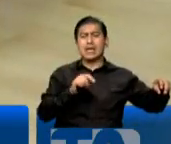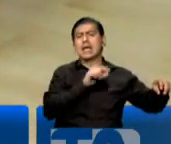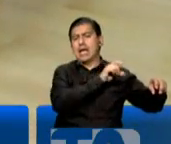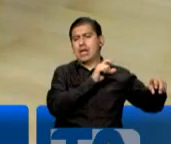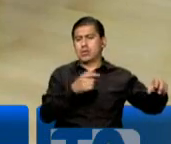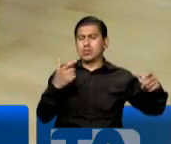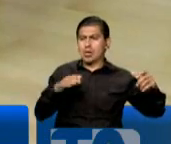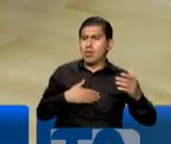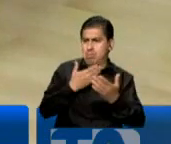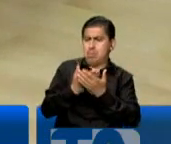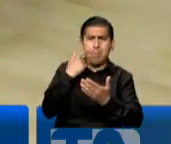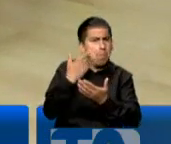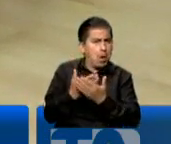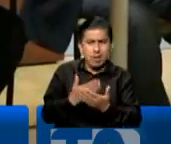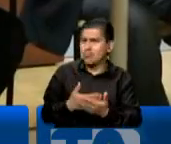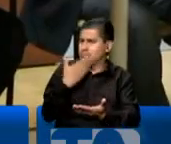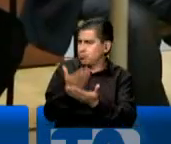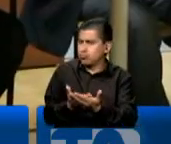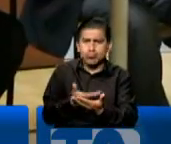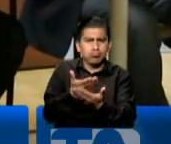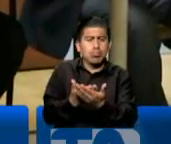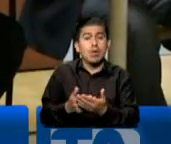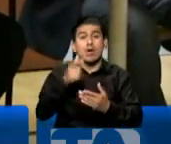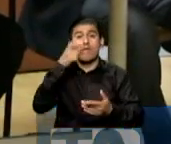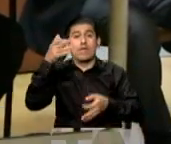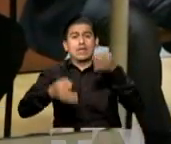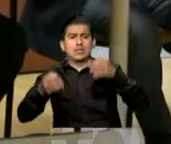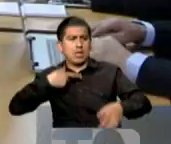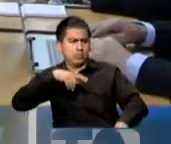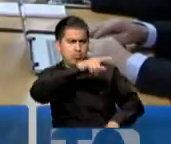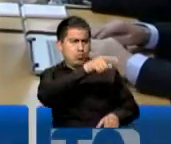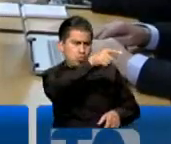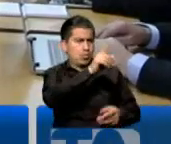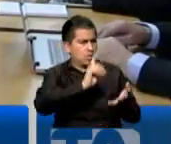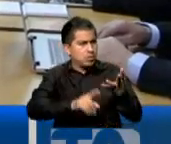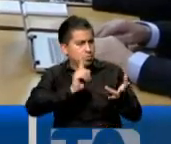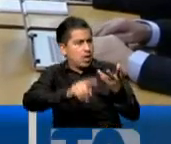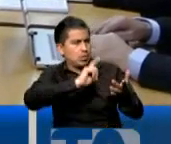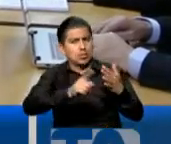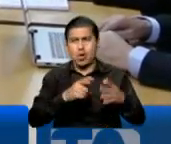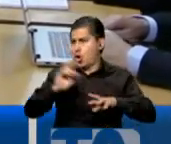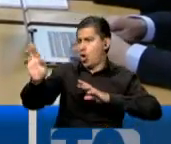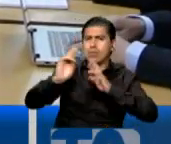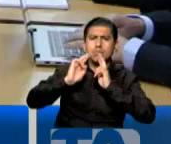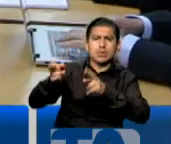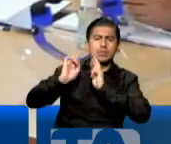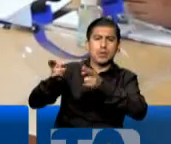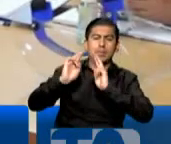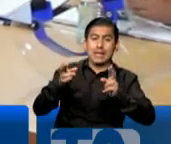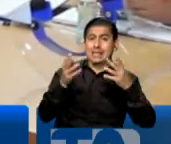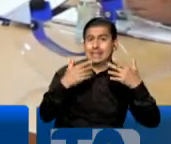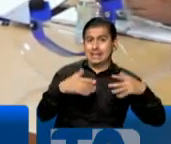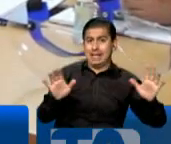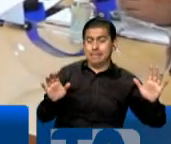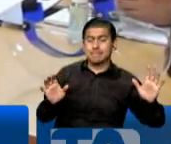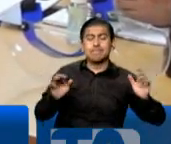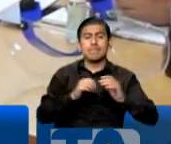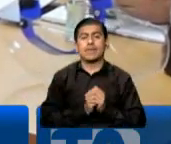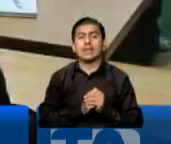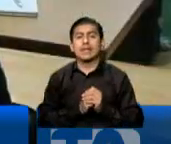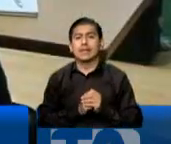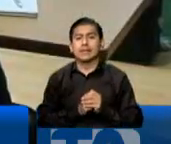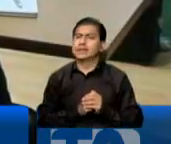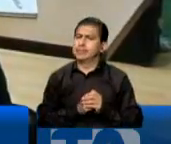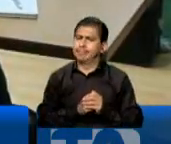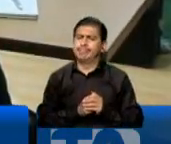concluir la presentación de prueba testimonial, pericial y documental de la defensa de 14 de los 15 procesados, se decidió que se notificará